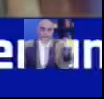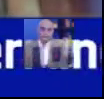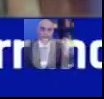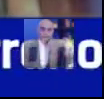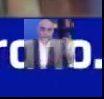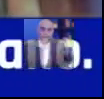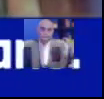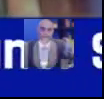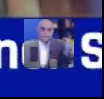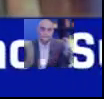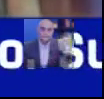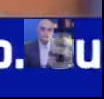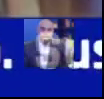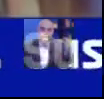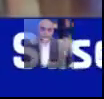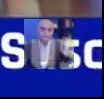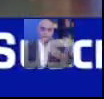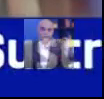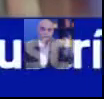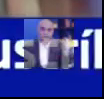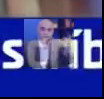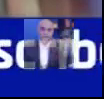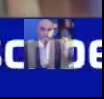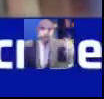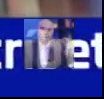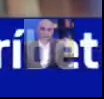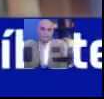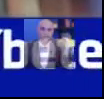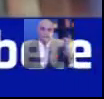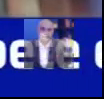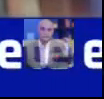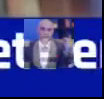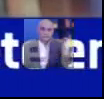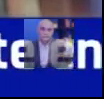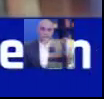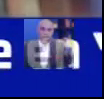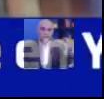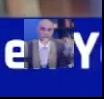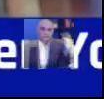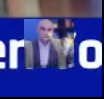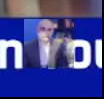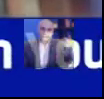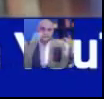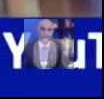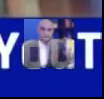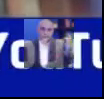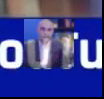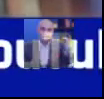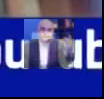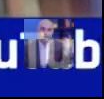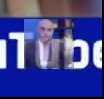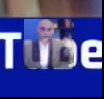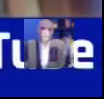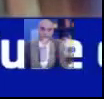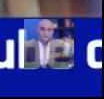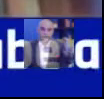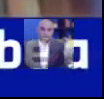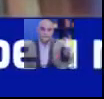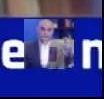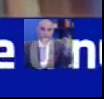que básicamente les da le dio mucha discrecionalidad al gobierno